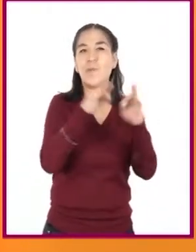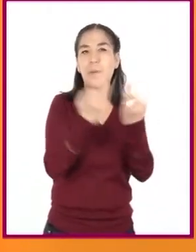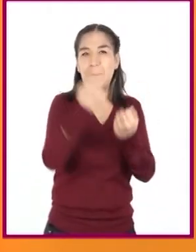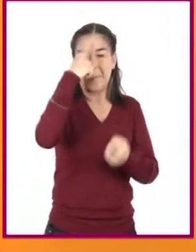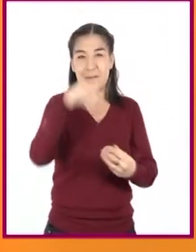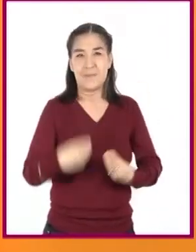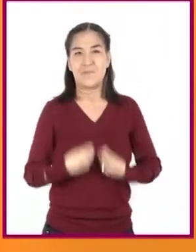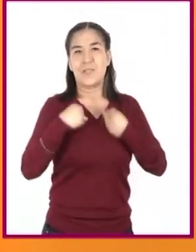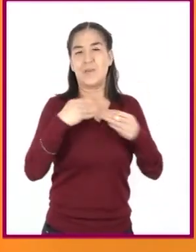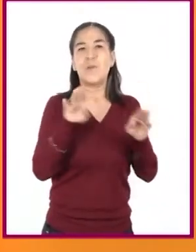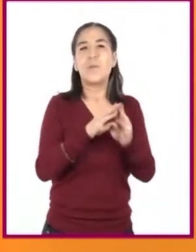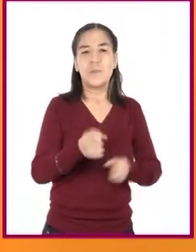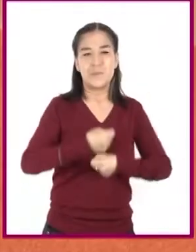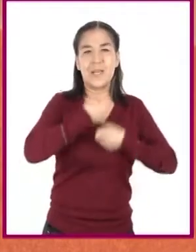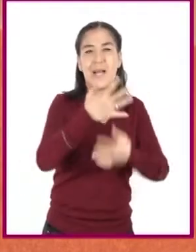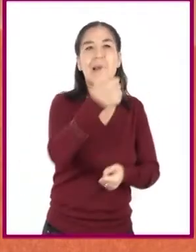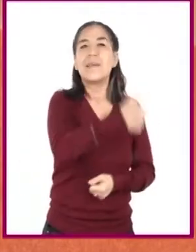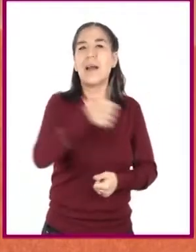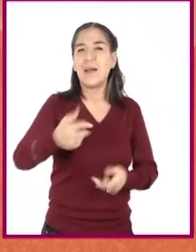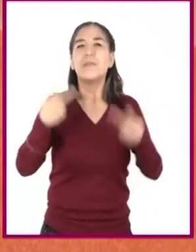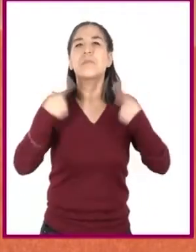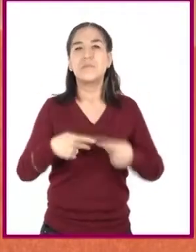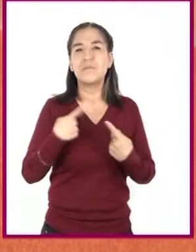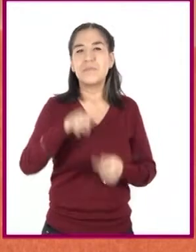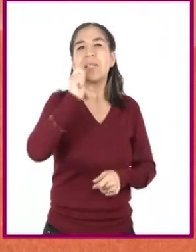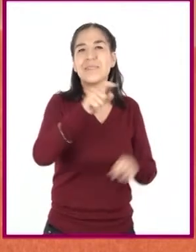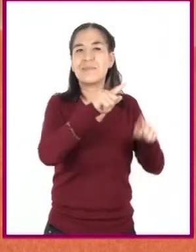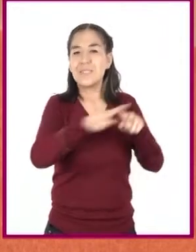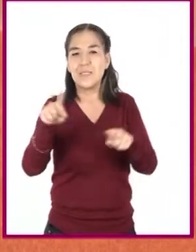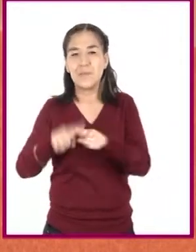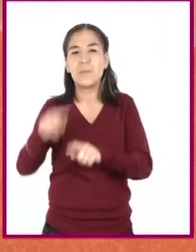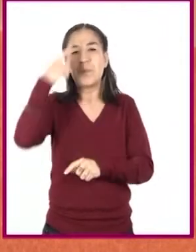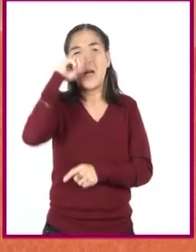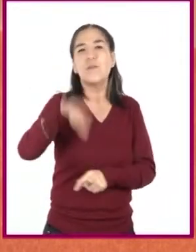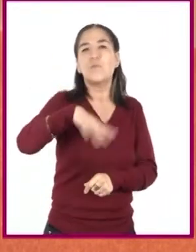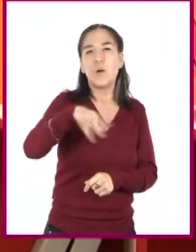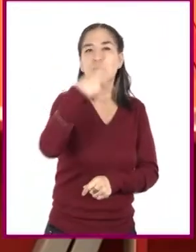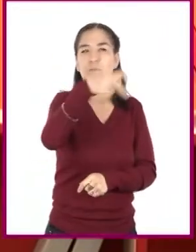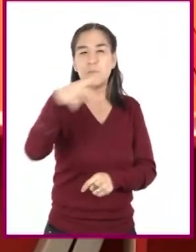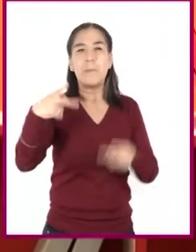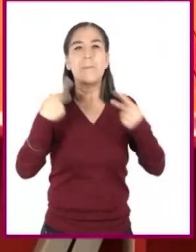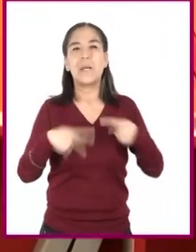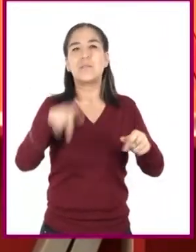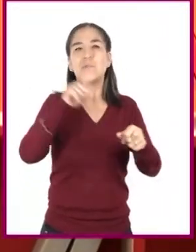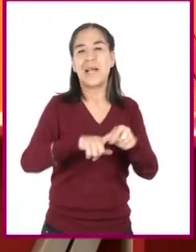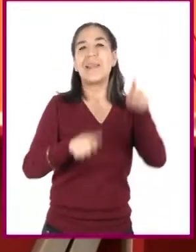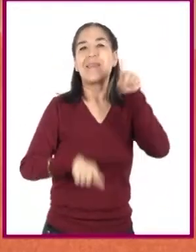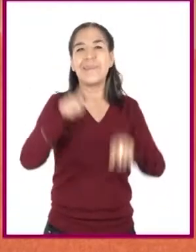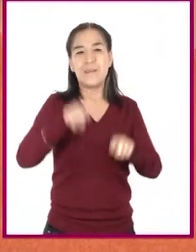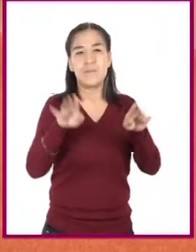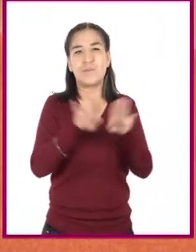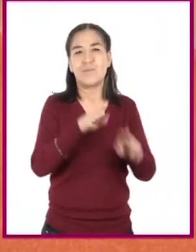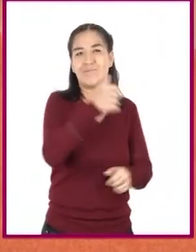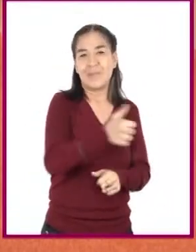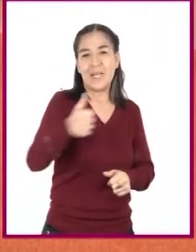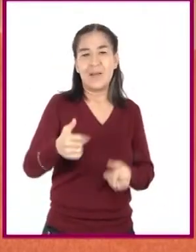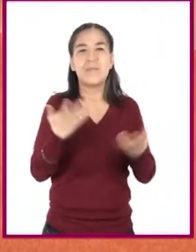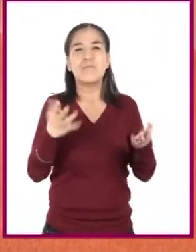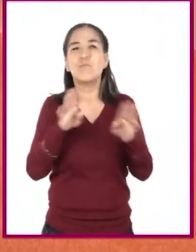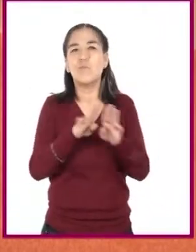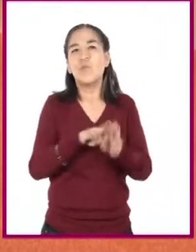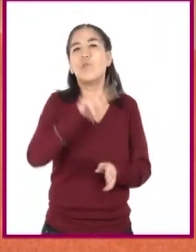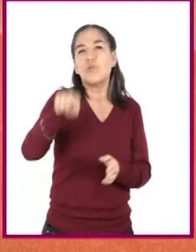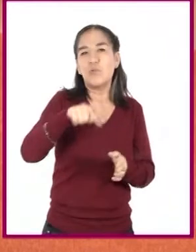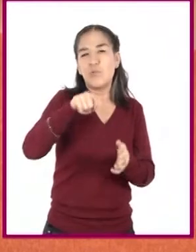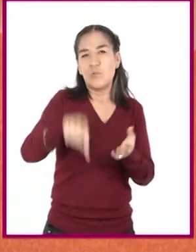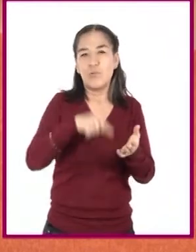y expresarse. Cada persona tiene distintas maneras de buscar su identidad dependiendo de su personalidad, del lugar donde